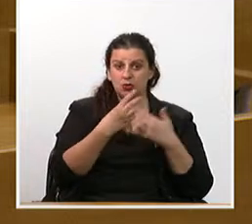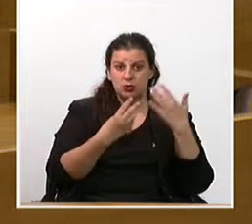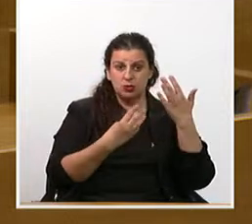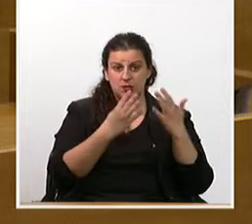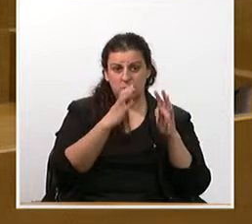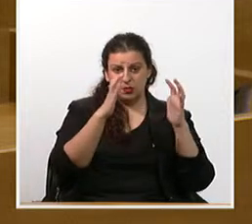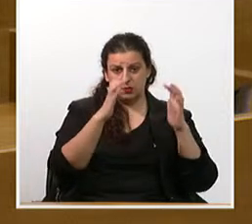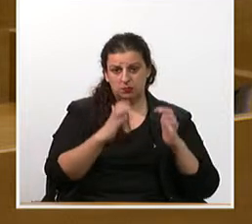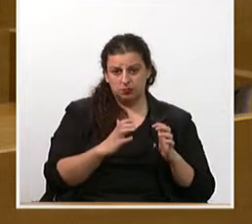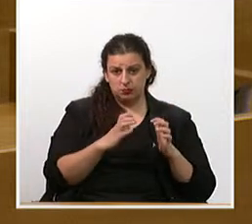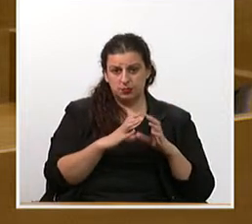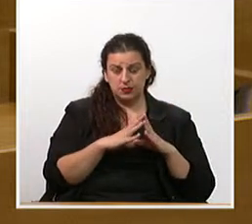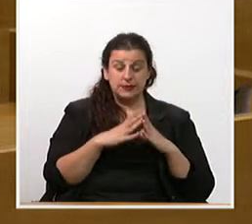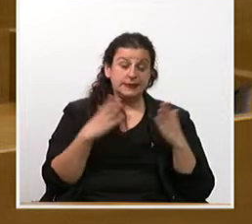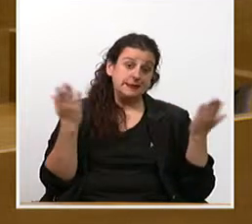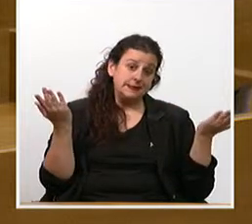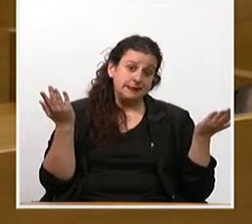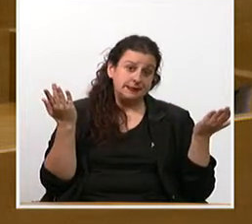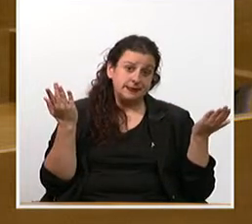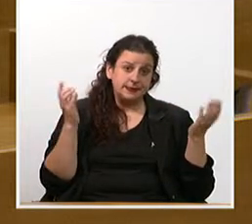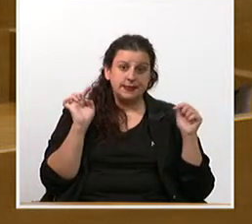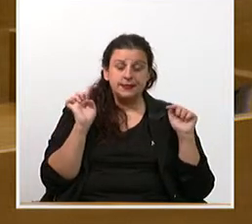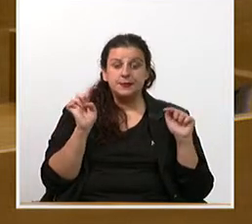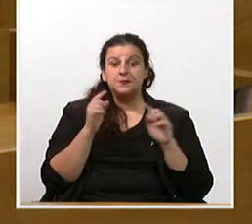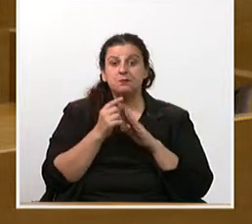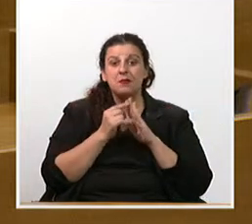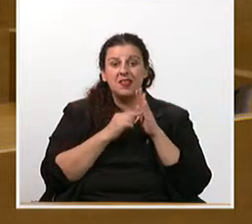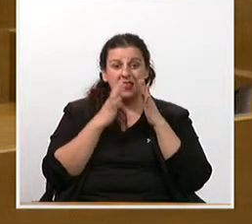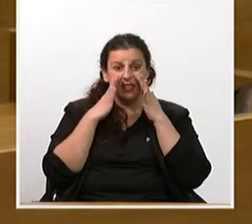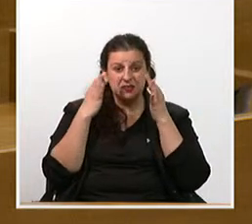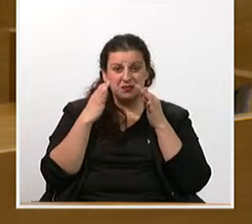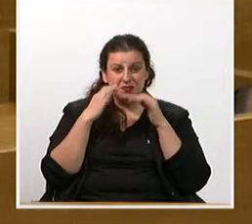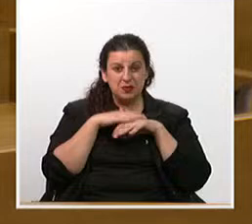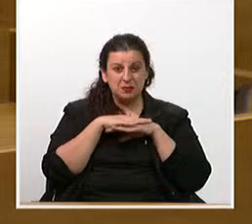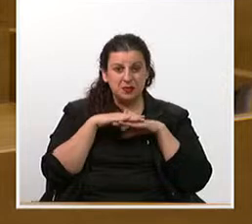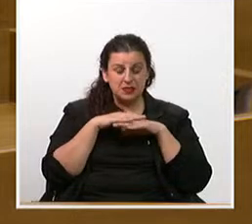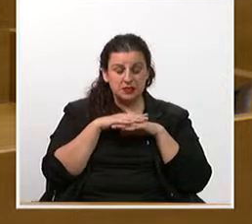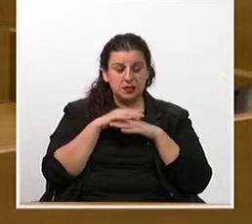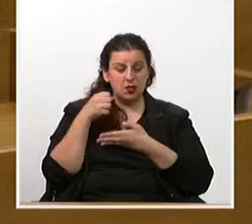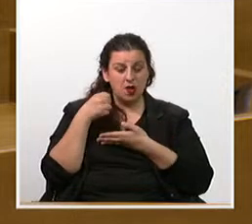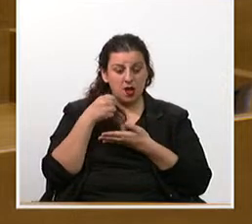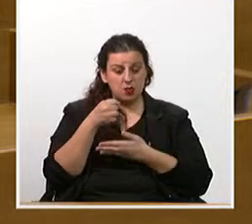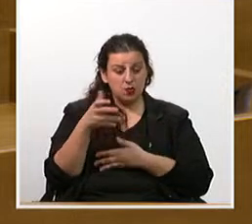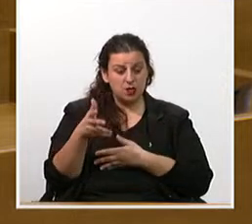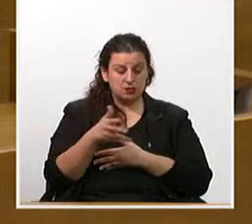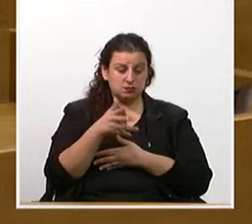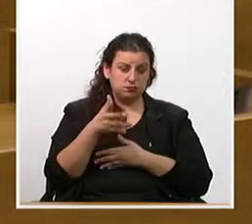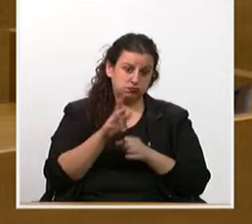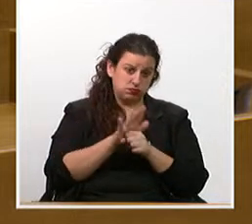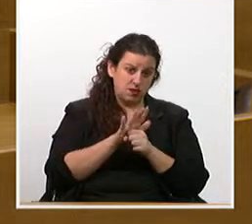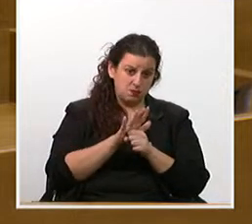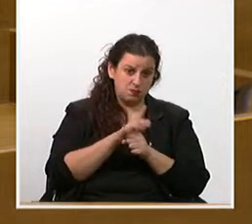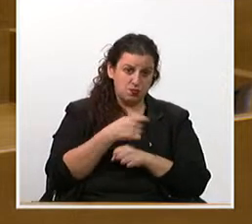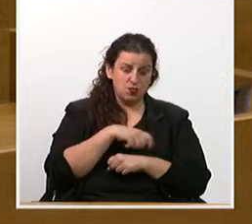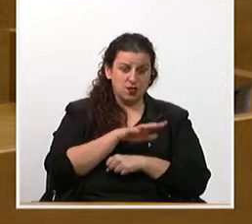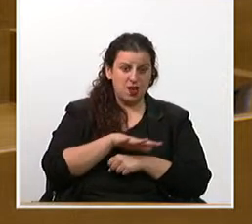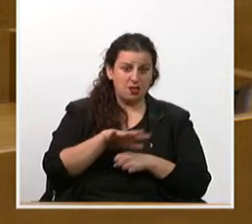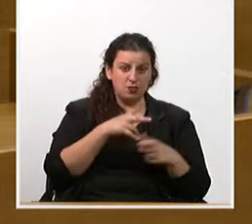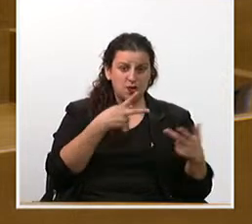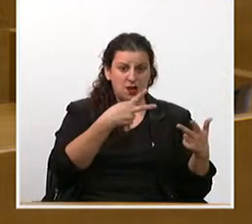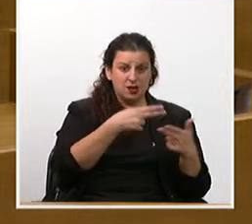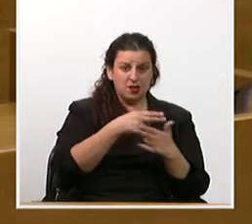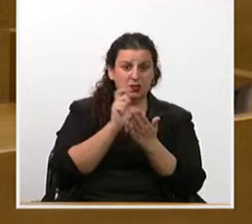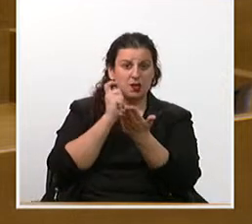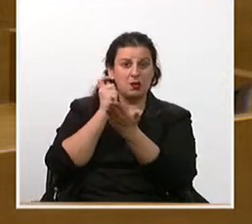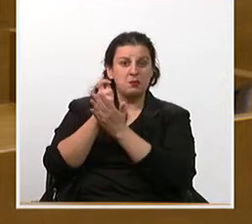este en fin Estas son las medidas reales del ministerio recortar ayudas a los productores nacionales para dárselas a terceros